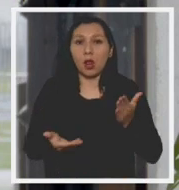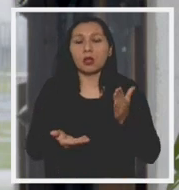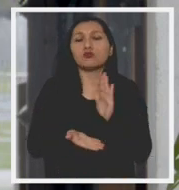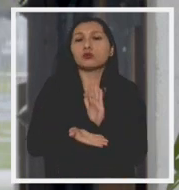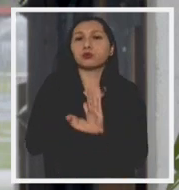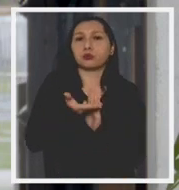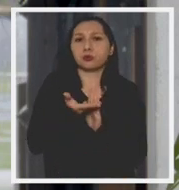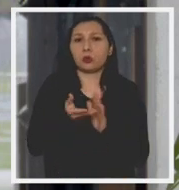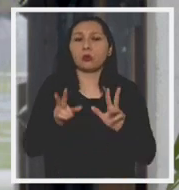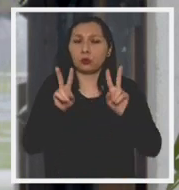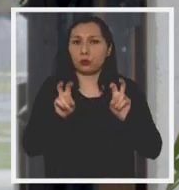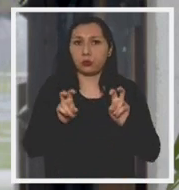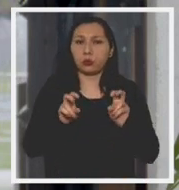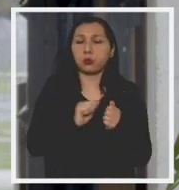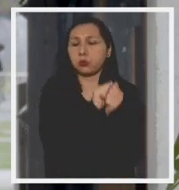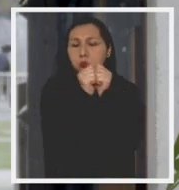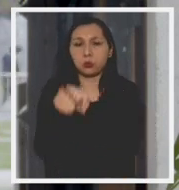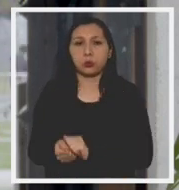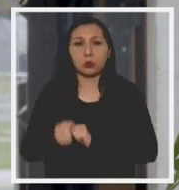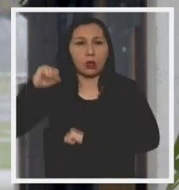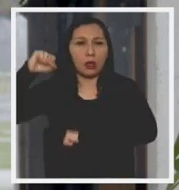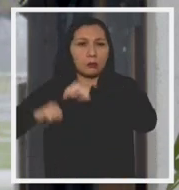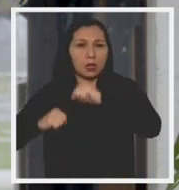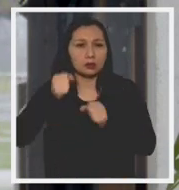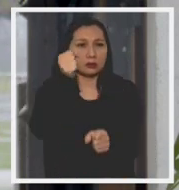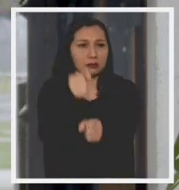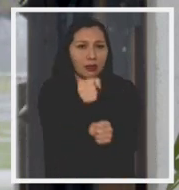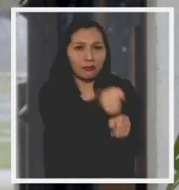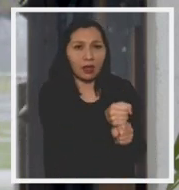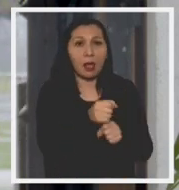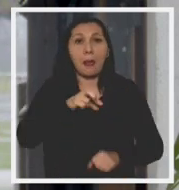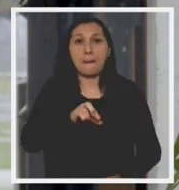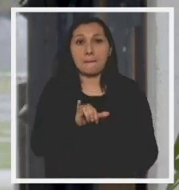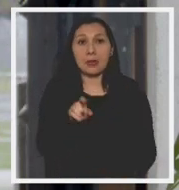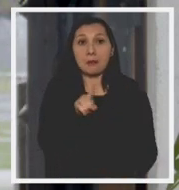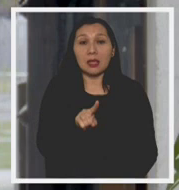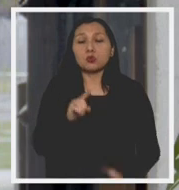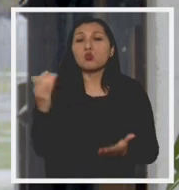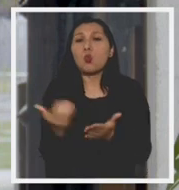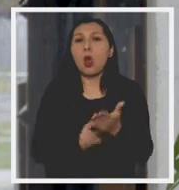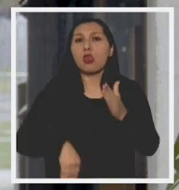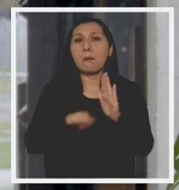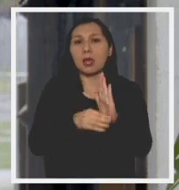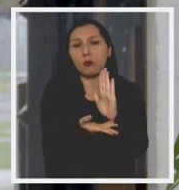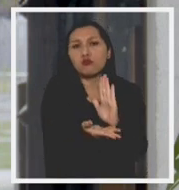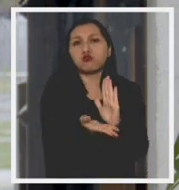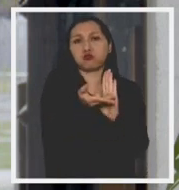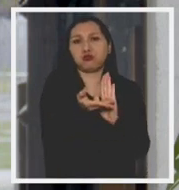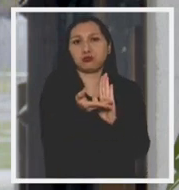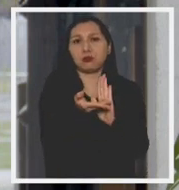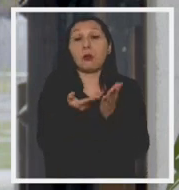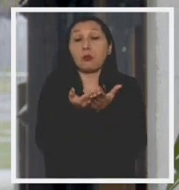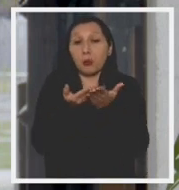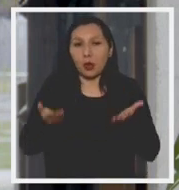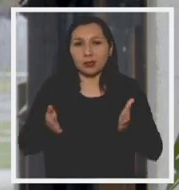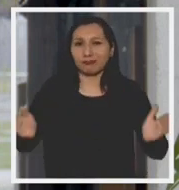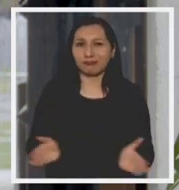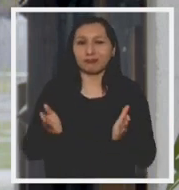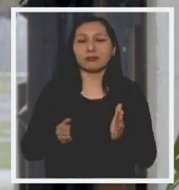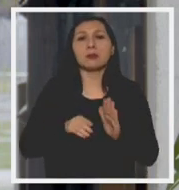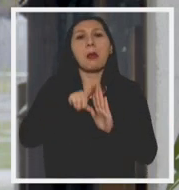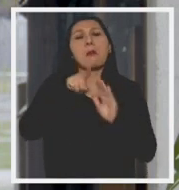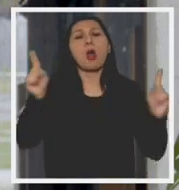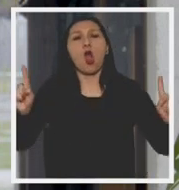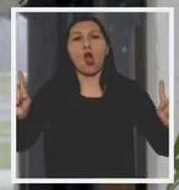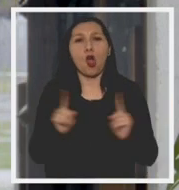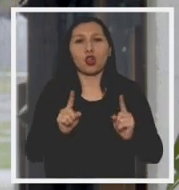en conjunto con el empresariado, los trabajadores y las pymes el sueldo mínimo. Y por eso estamos impulsando la reducción de